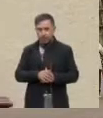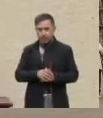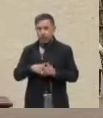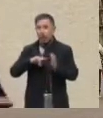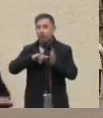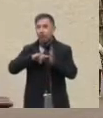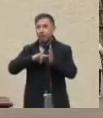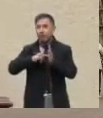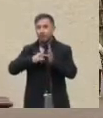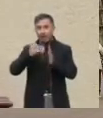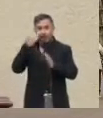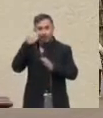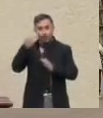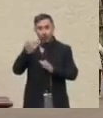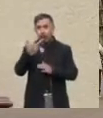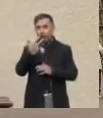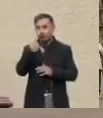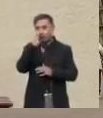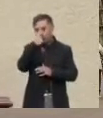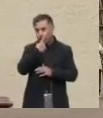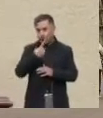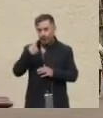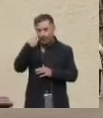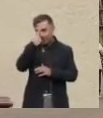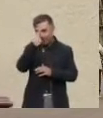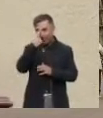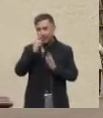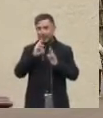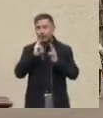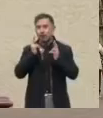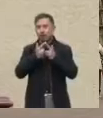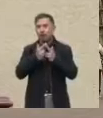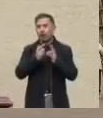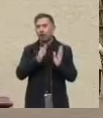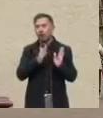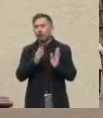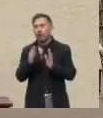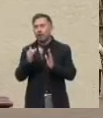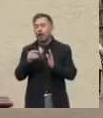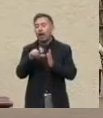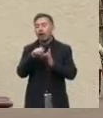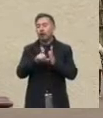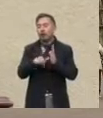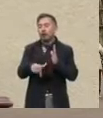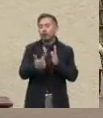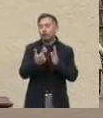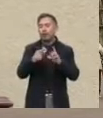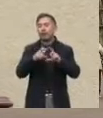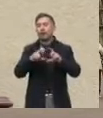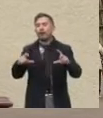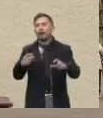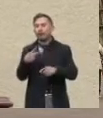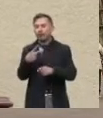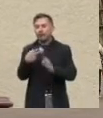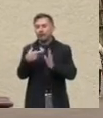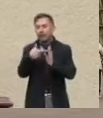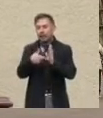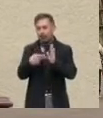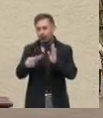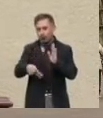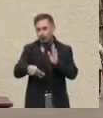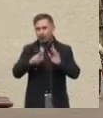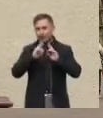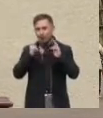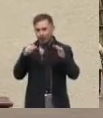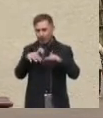rebasado las 8 horas de sesión en los términos de lo dispuesto en el artículo 12, párrafo 2 del reglamento de sesiones que rige las,